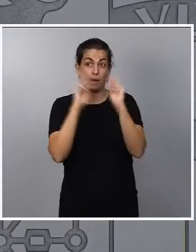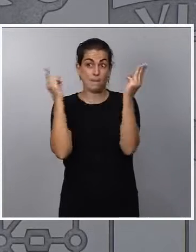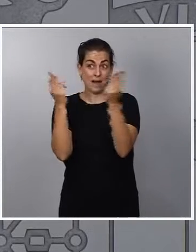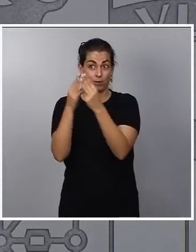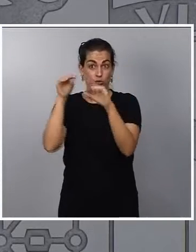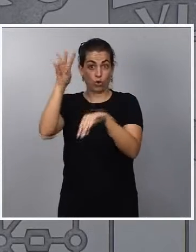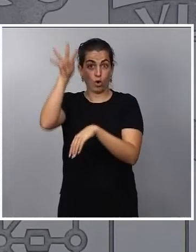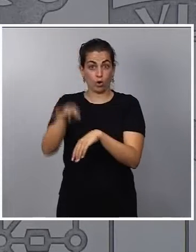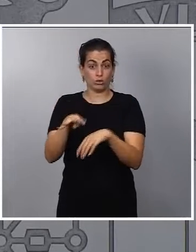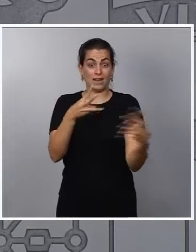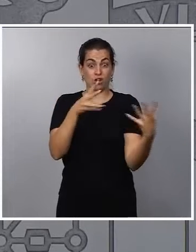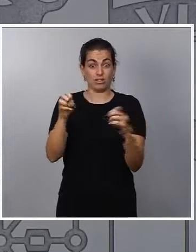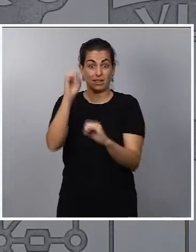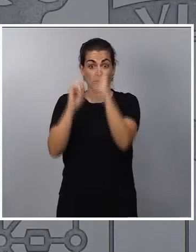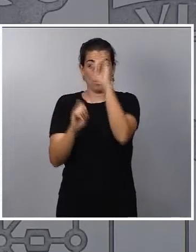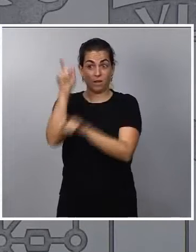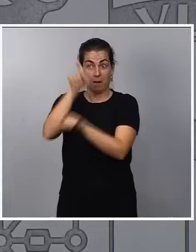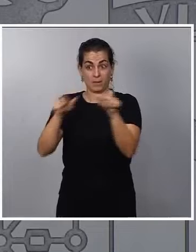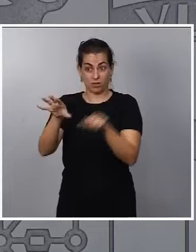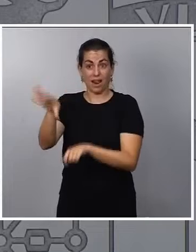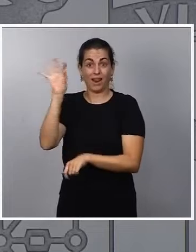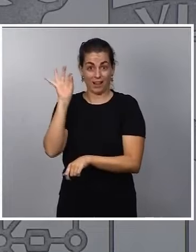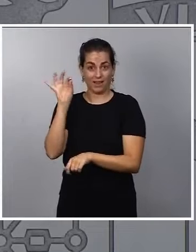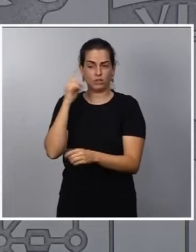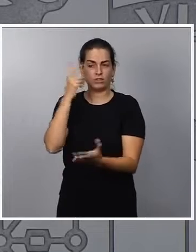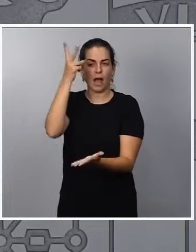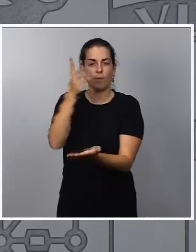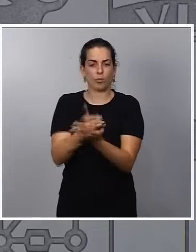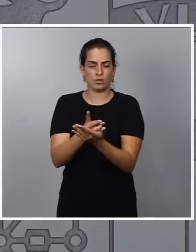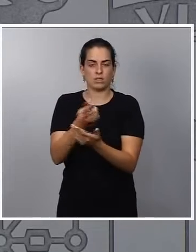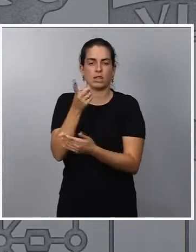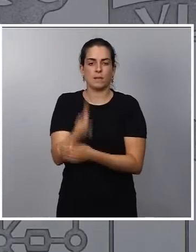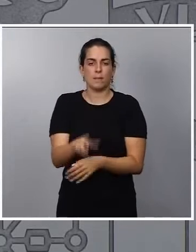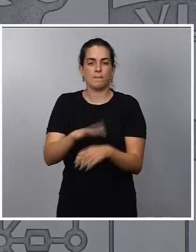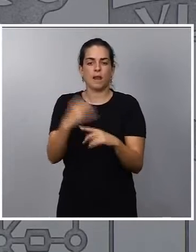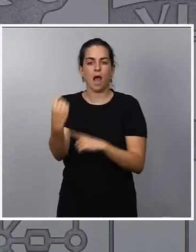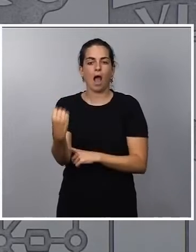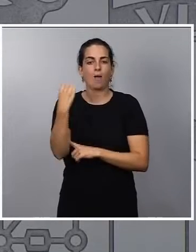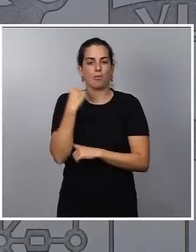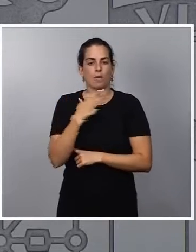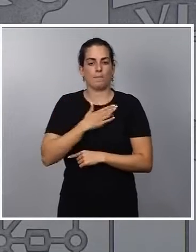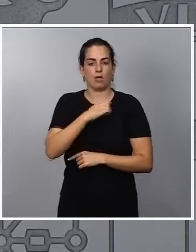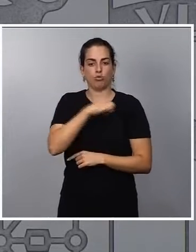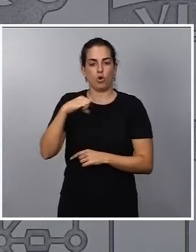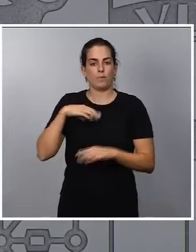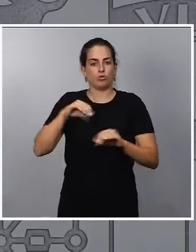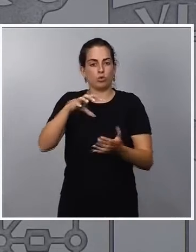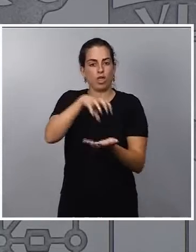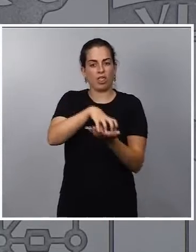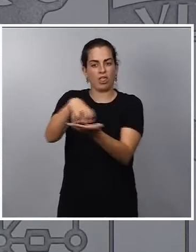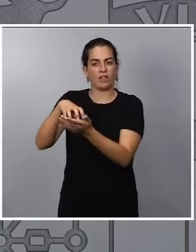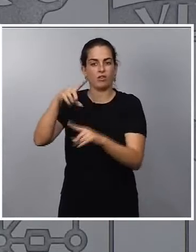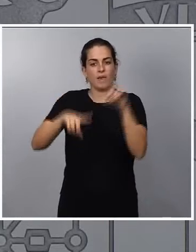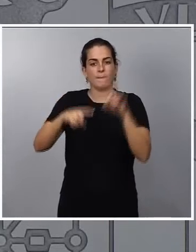% del Parlamento y donde se apuesta también por reforzar la autonomía de los centros en función del entorno social,